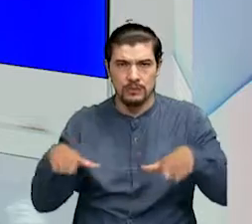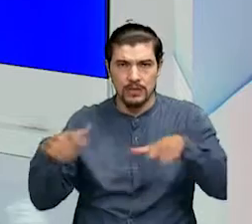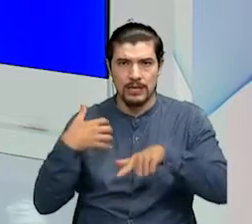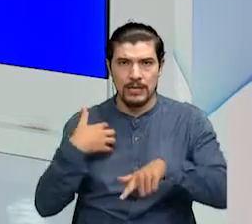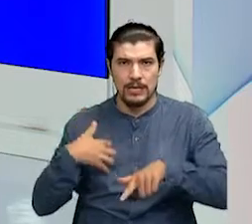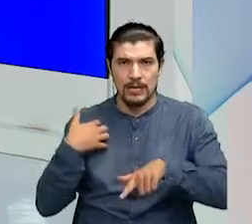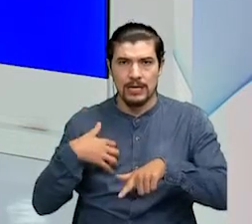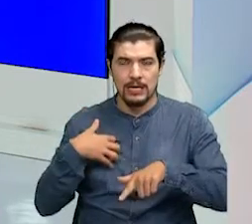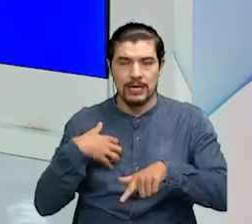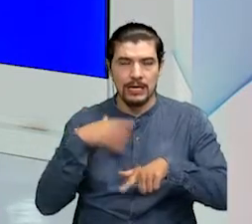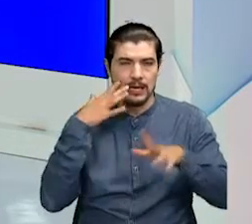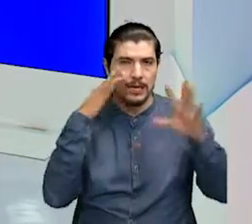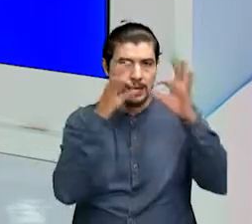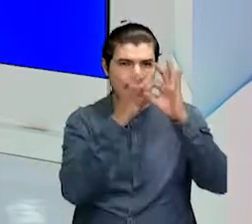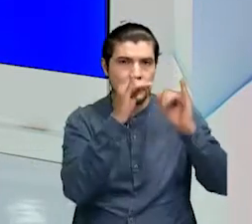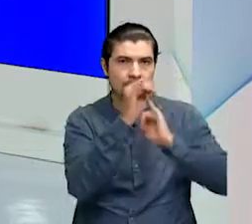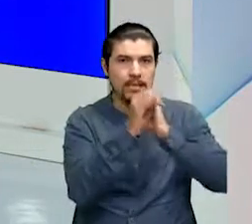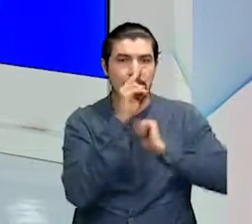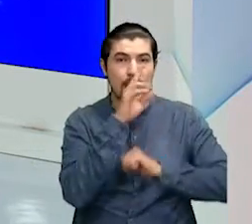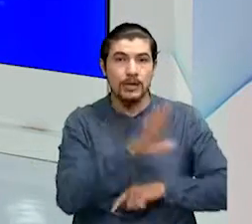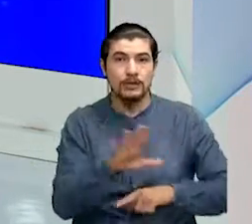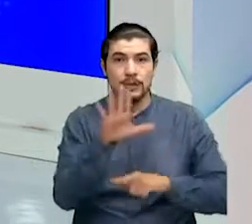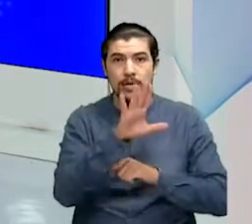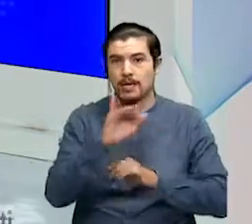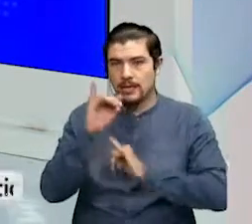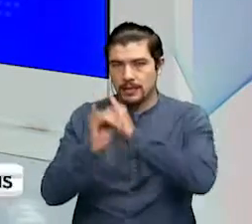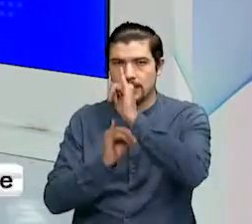Lente nacional e internacional en Oriente Noticias.